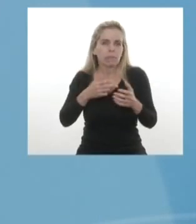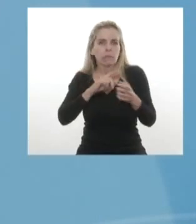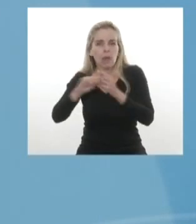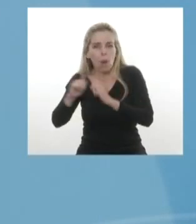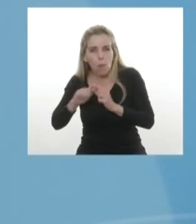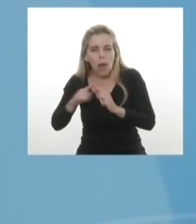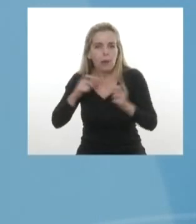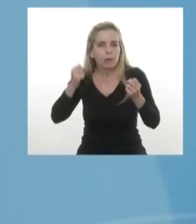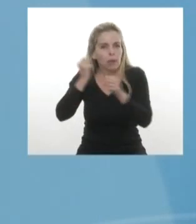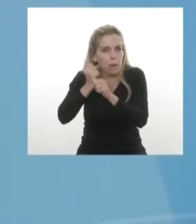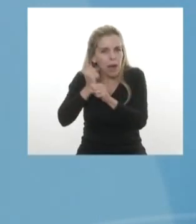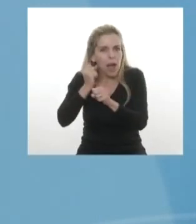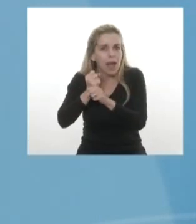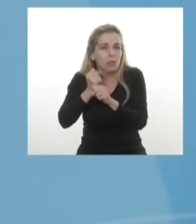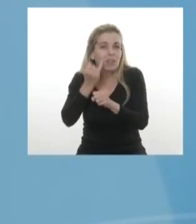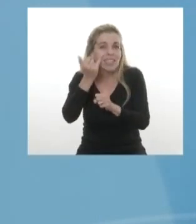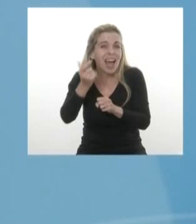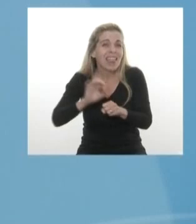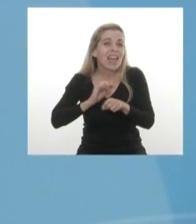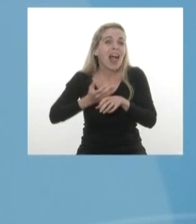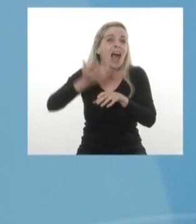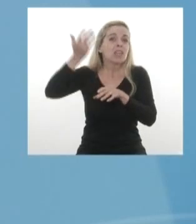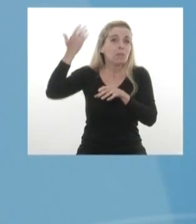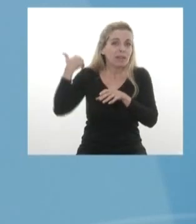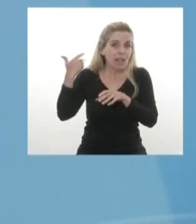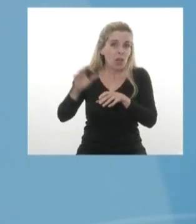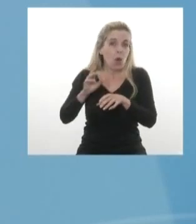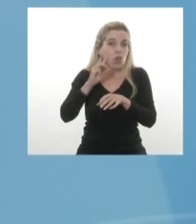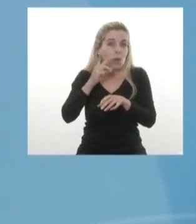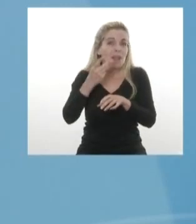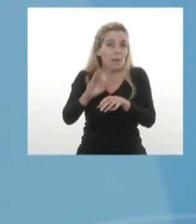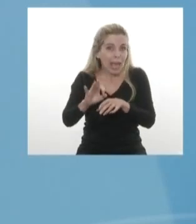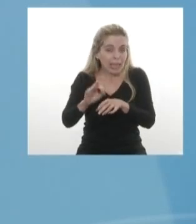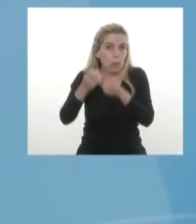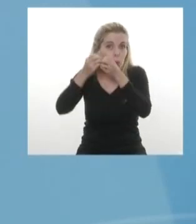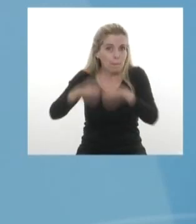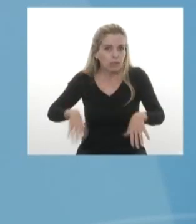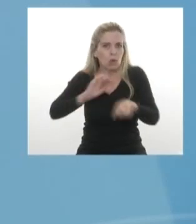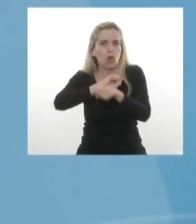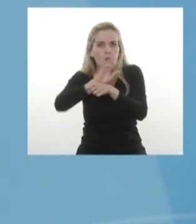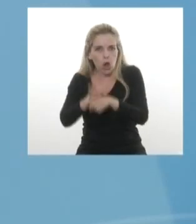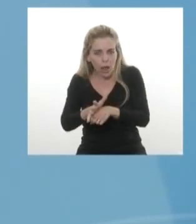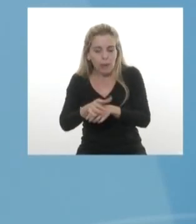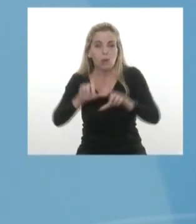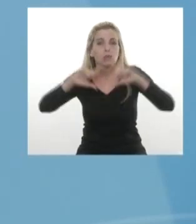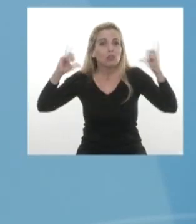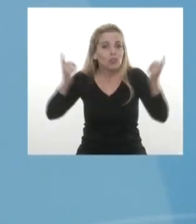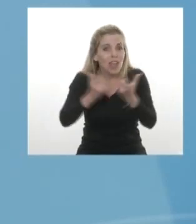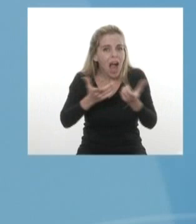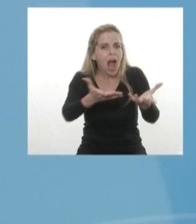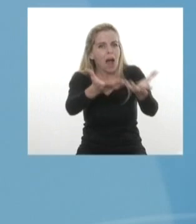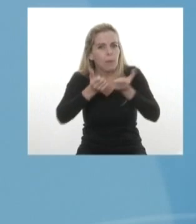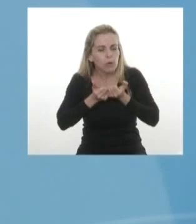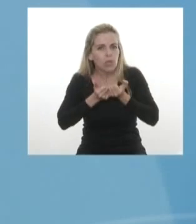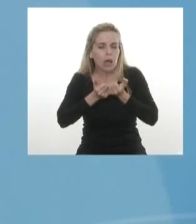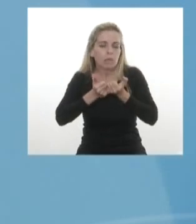pandemia desde inicios del año pasado. La inmensa mayoría de nuestra sociedad nos acompañó con su